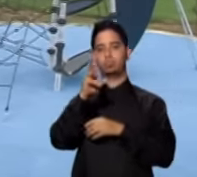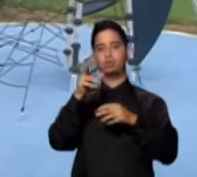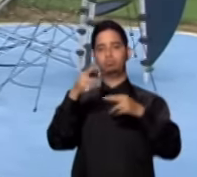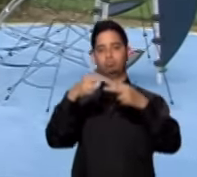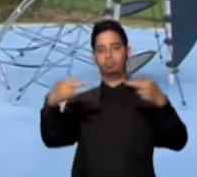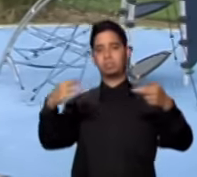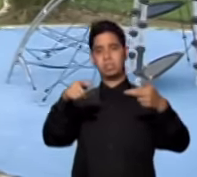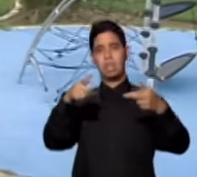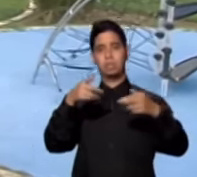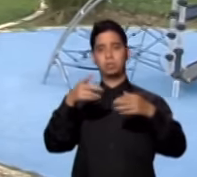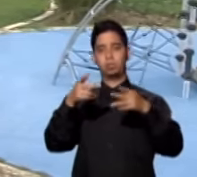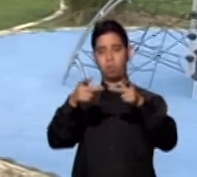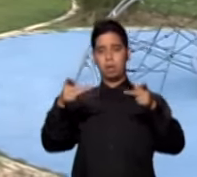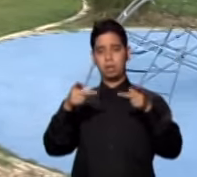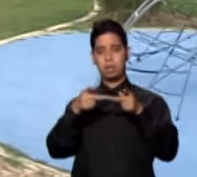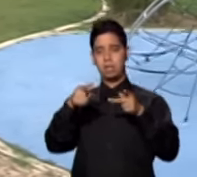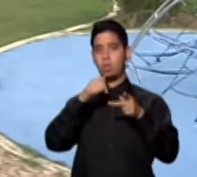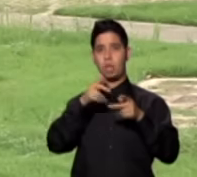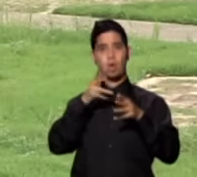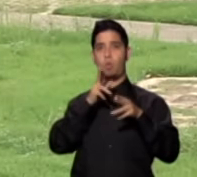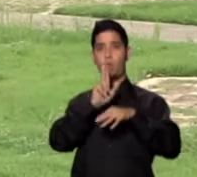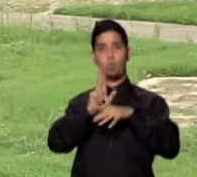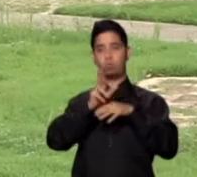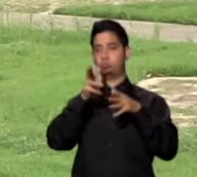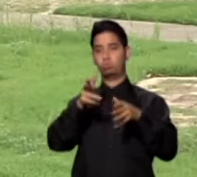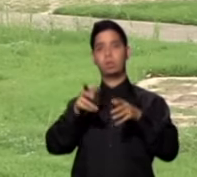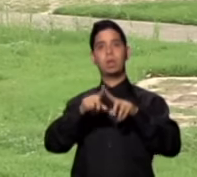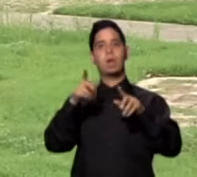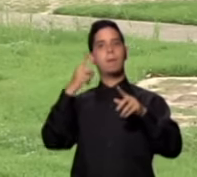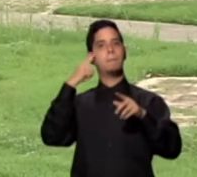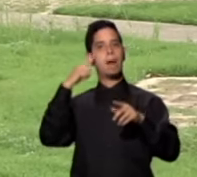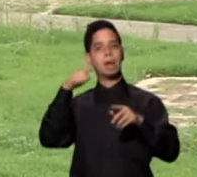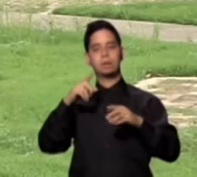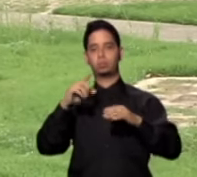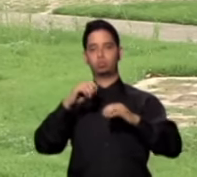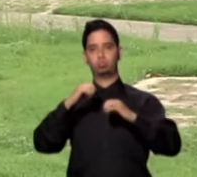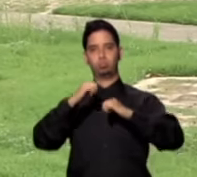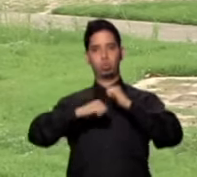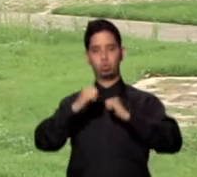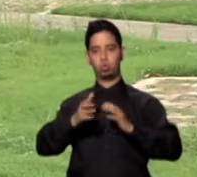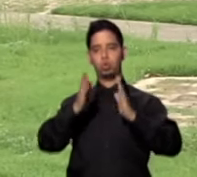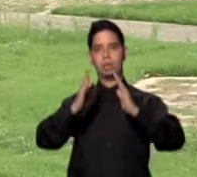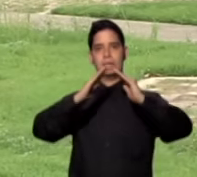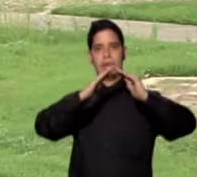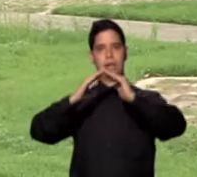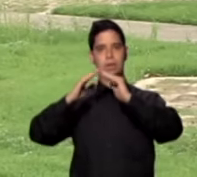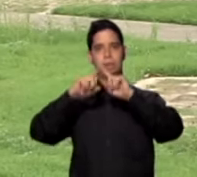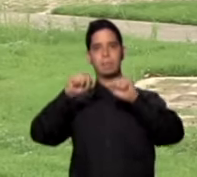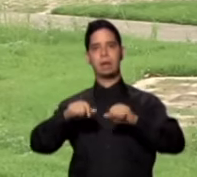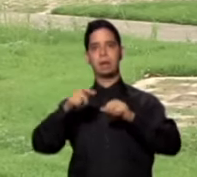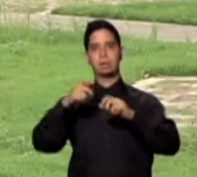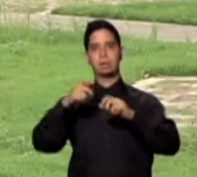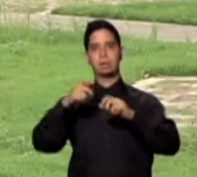con el fin de que se construyan en ellos viviendas de alquiler asequible para familias de clase media e ingresos bajos y moderados. Además,